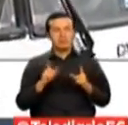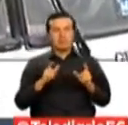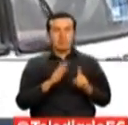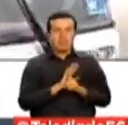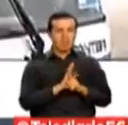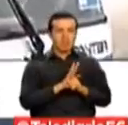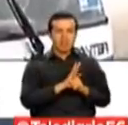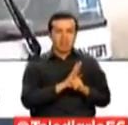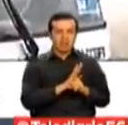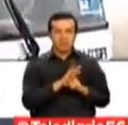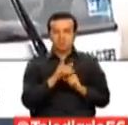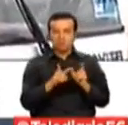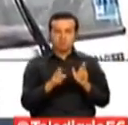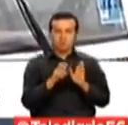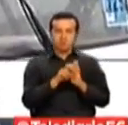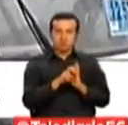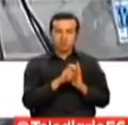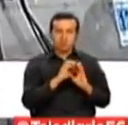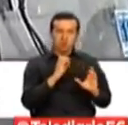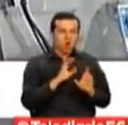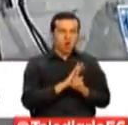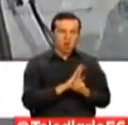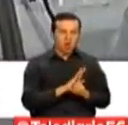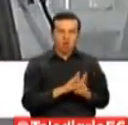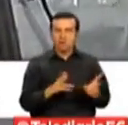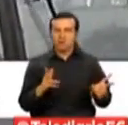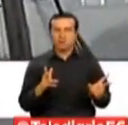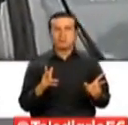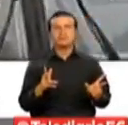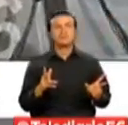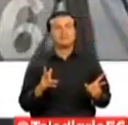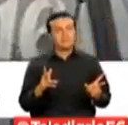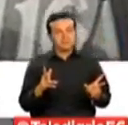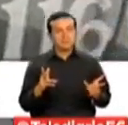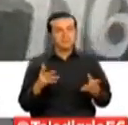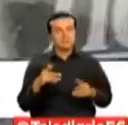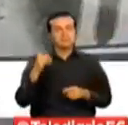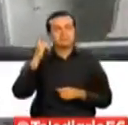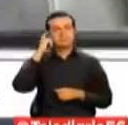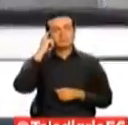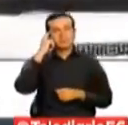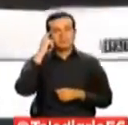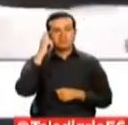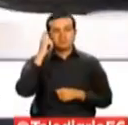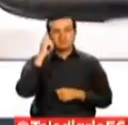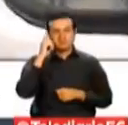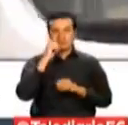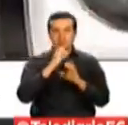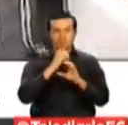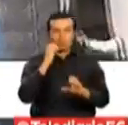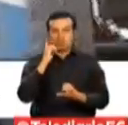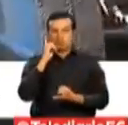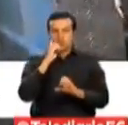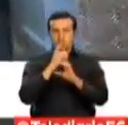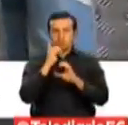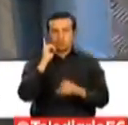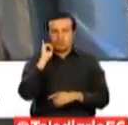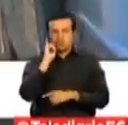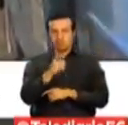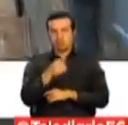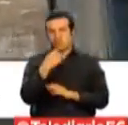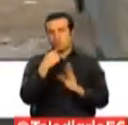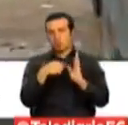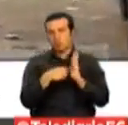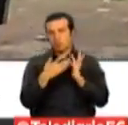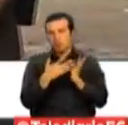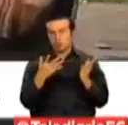a las personas que hacen uso del transporte. Es así que nosotros en una ruta que realiza la línea, en este caso